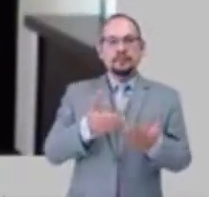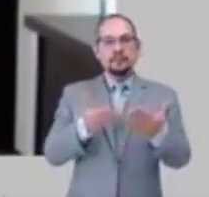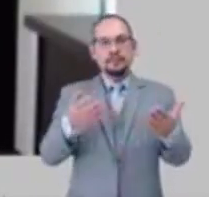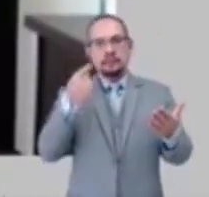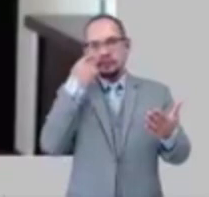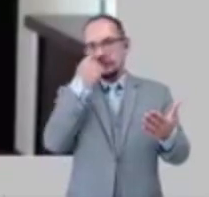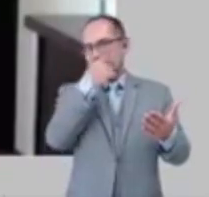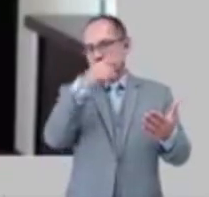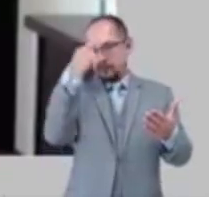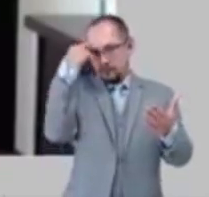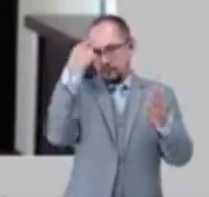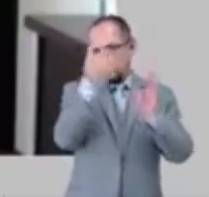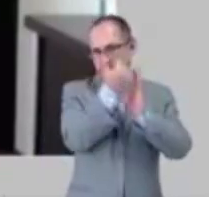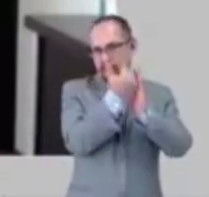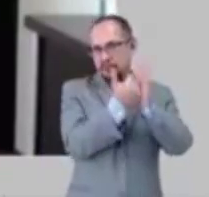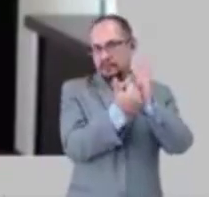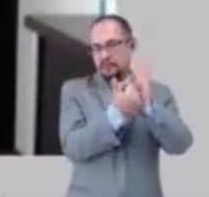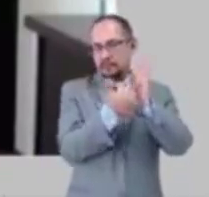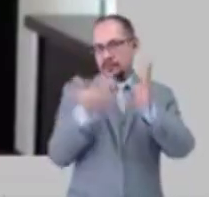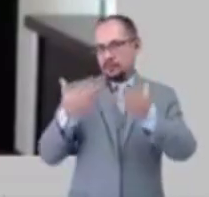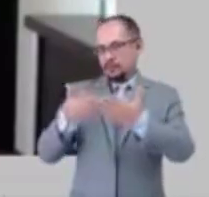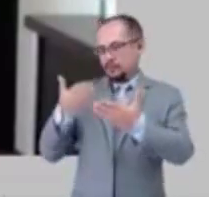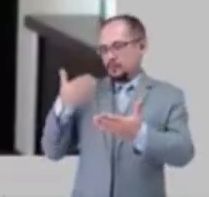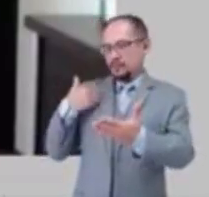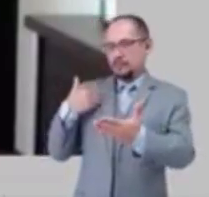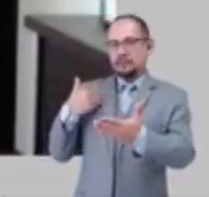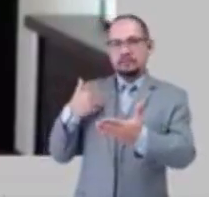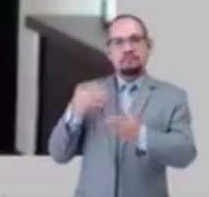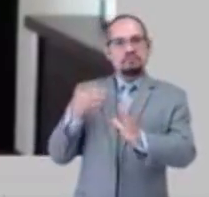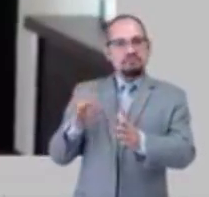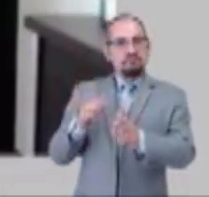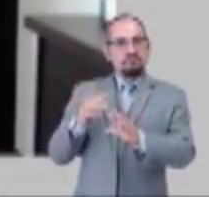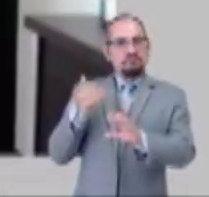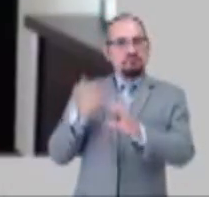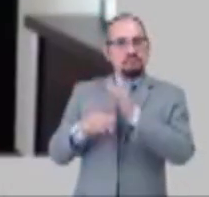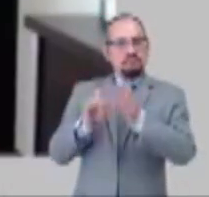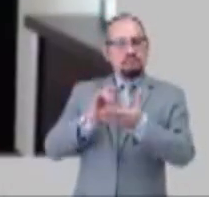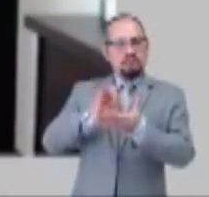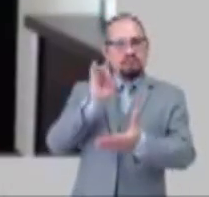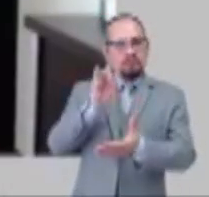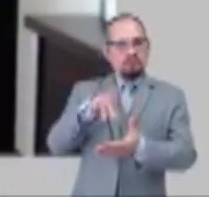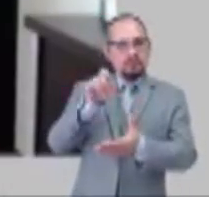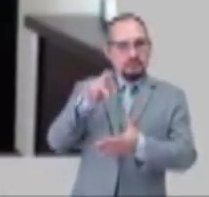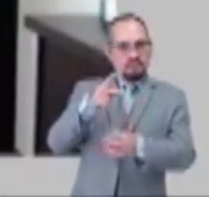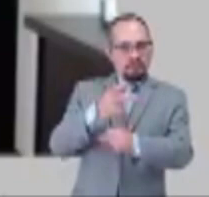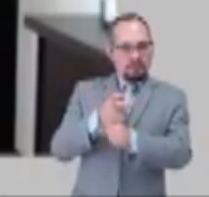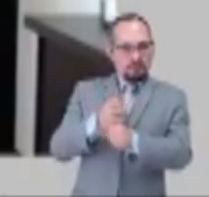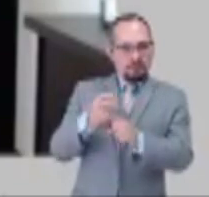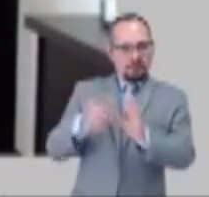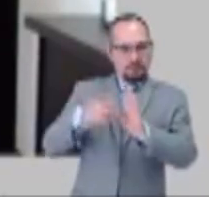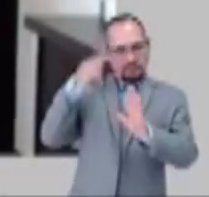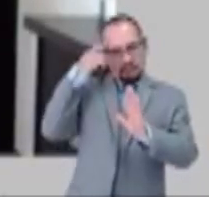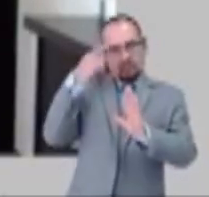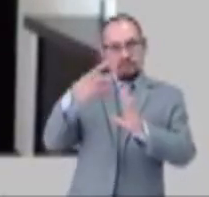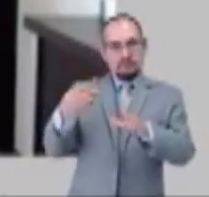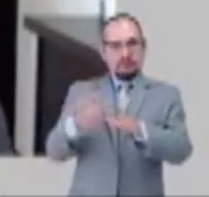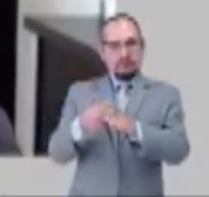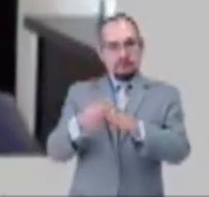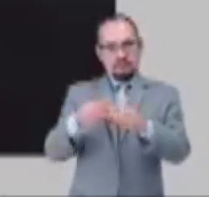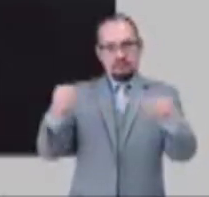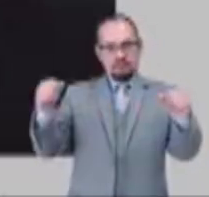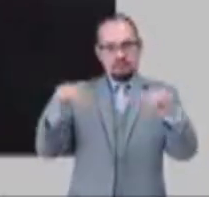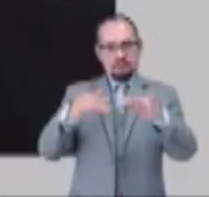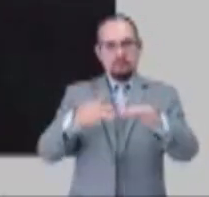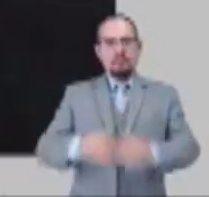programa de resultados electorales preliminares expresó que el pasado 28 de febrero se realizó la cuarta sesión extraordinaria de la comisión